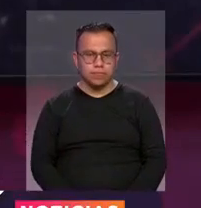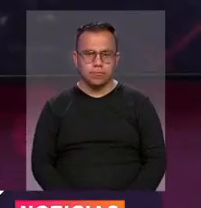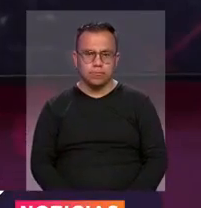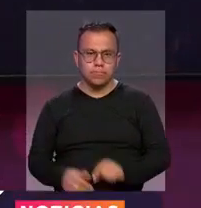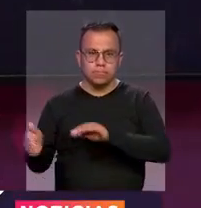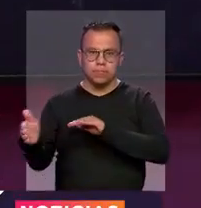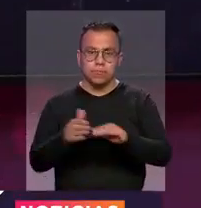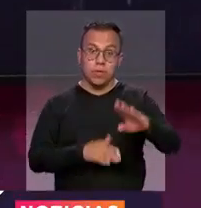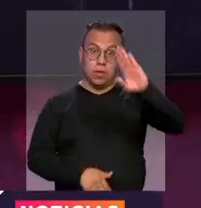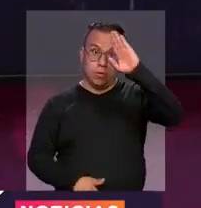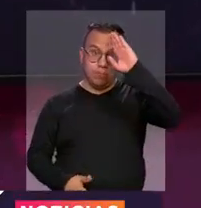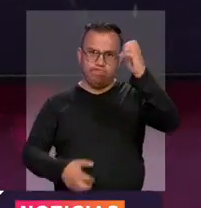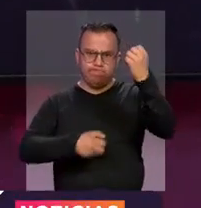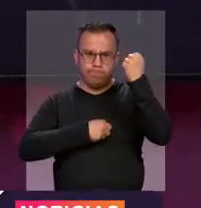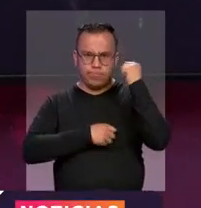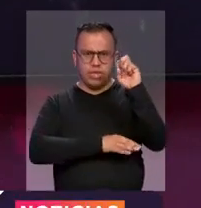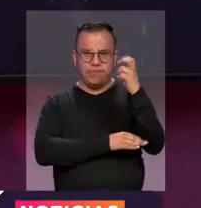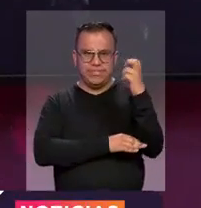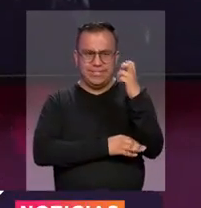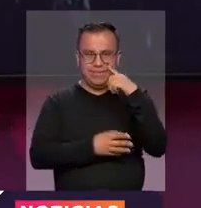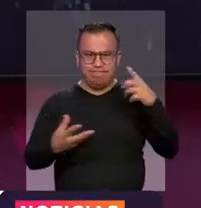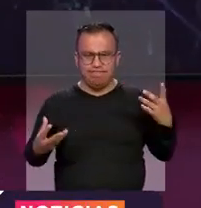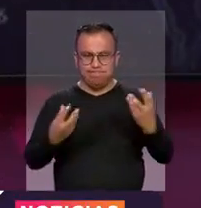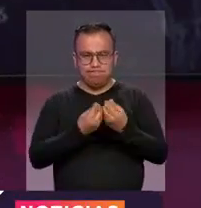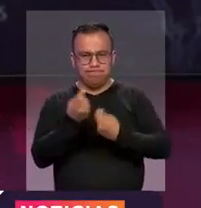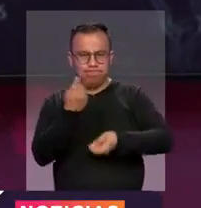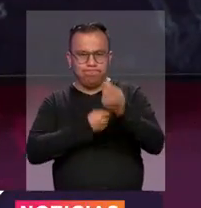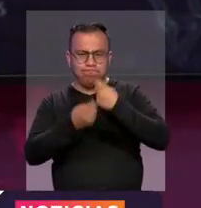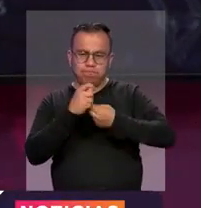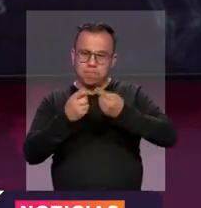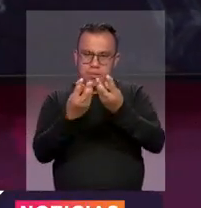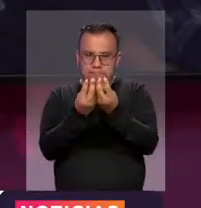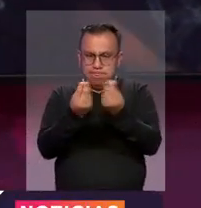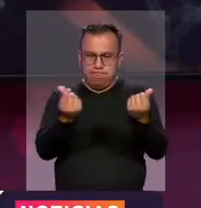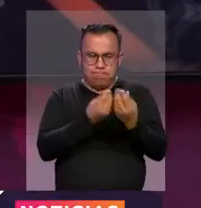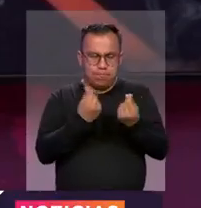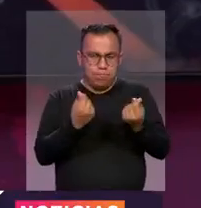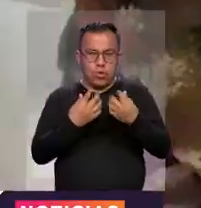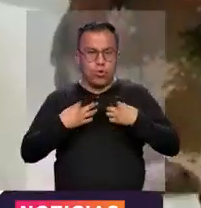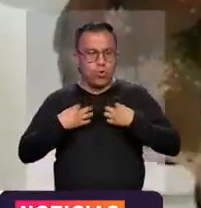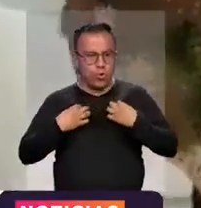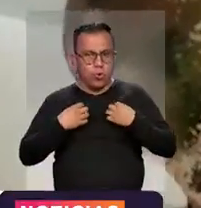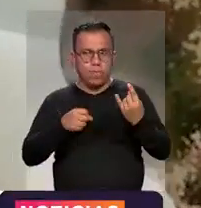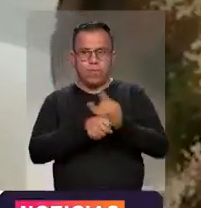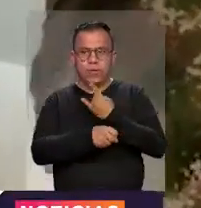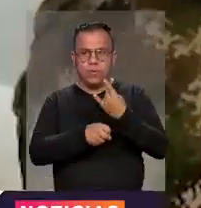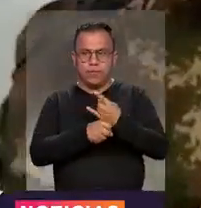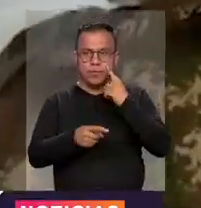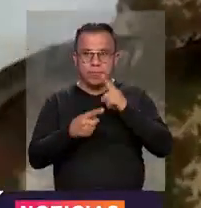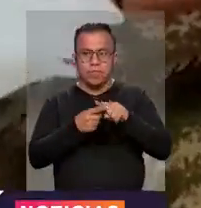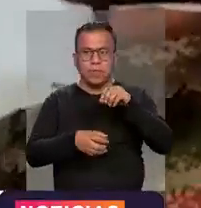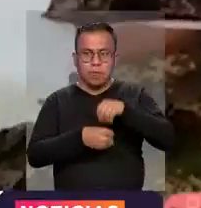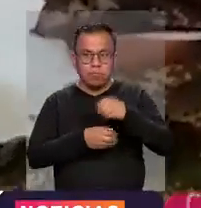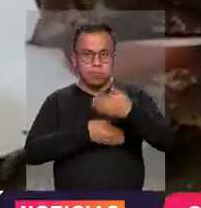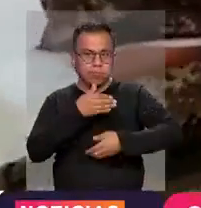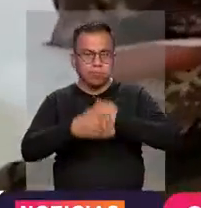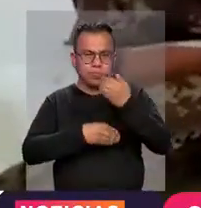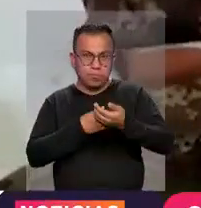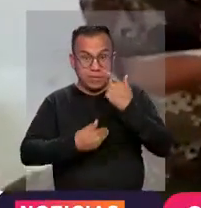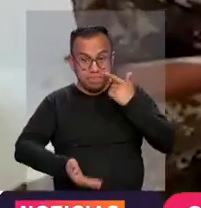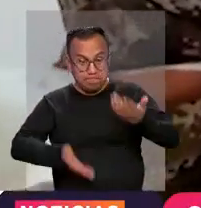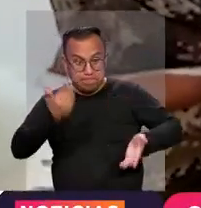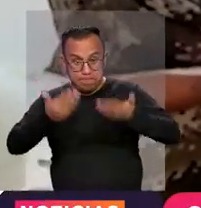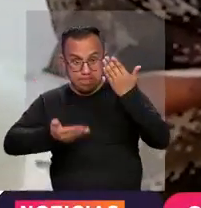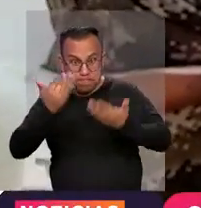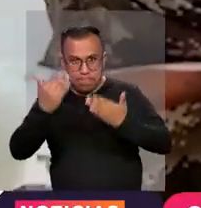Ejército y Fiscalía desarticularon red dedicada a la comercialización ilegal de armas y prendas de uso privativo. Mediante un allanamiento a